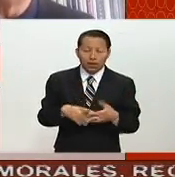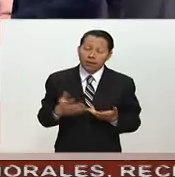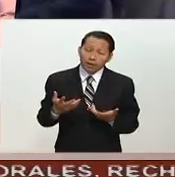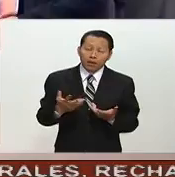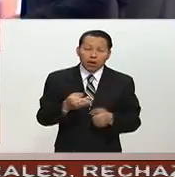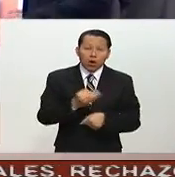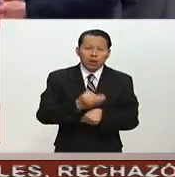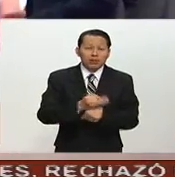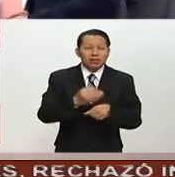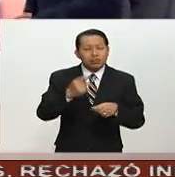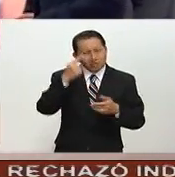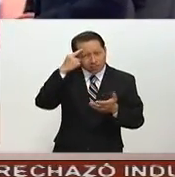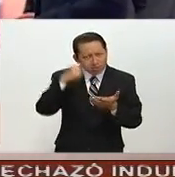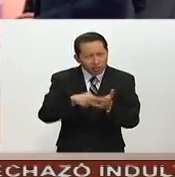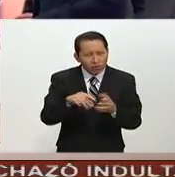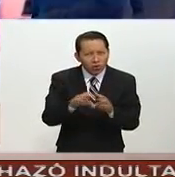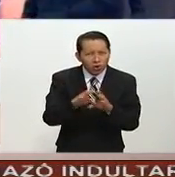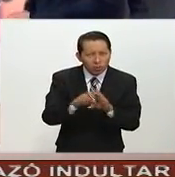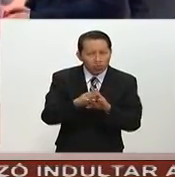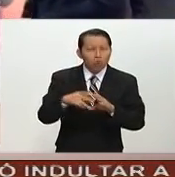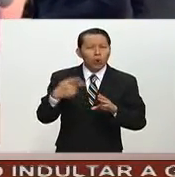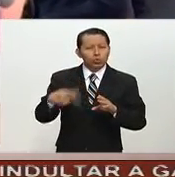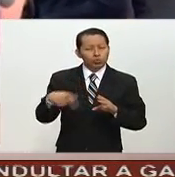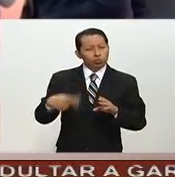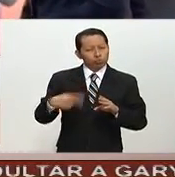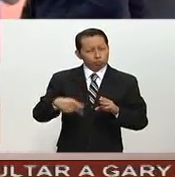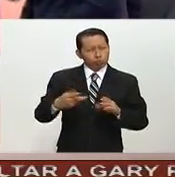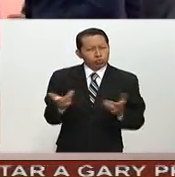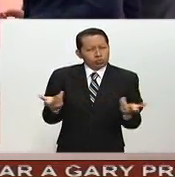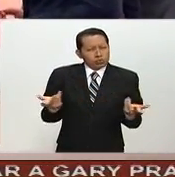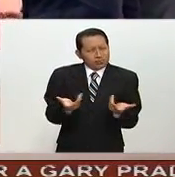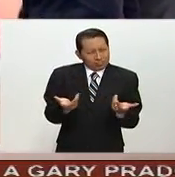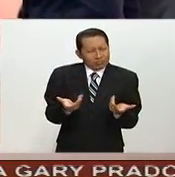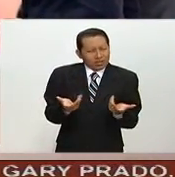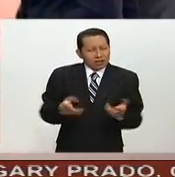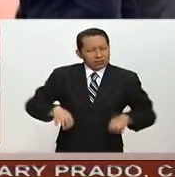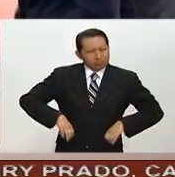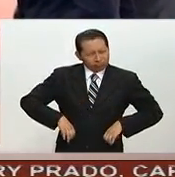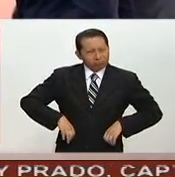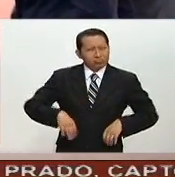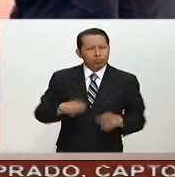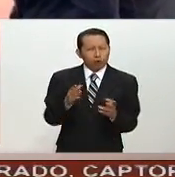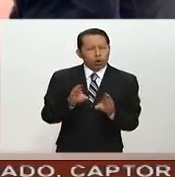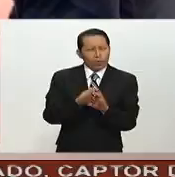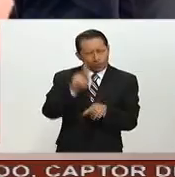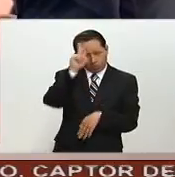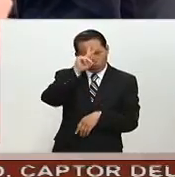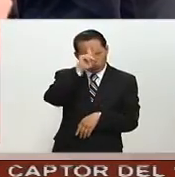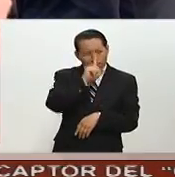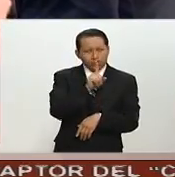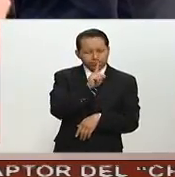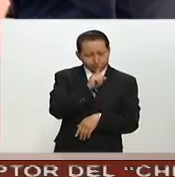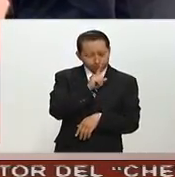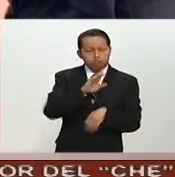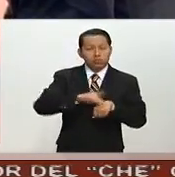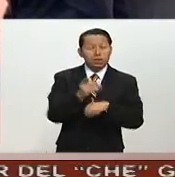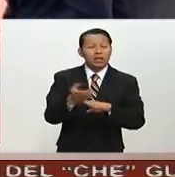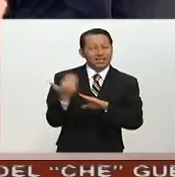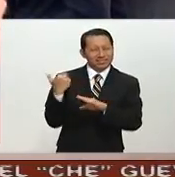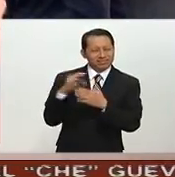yo creo que es una actitud prudente y mesurada, como tú lo apuntabas cuando dijo Brexit es Brexit, pues